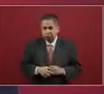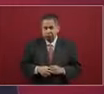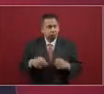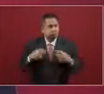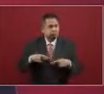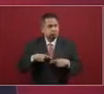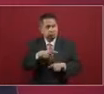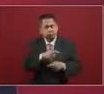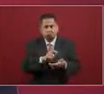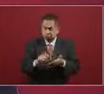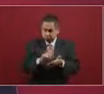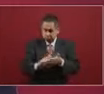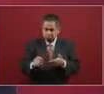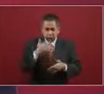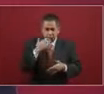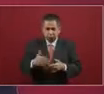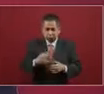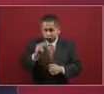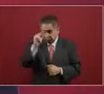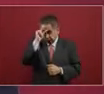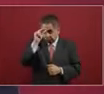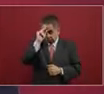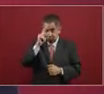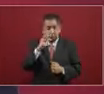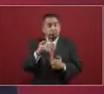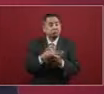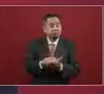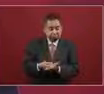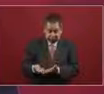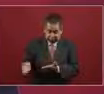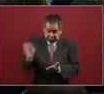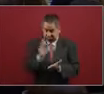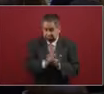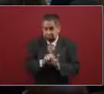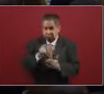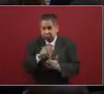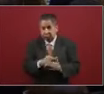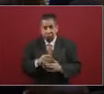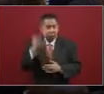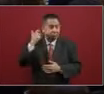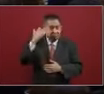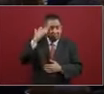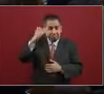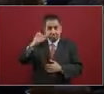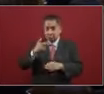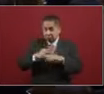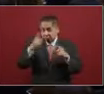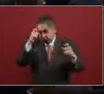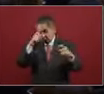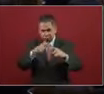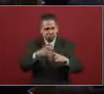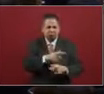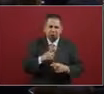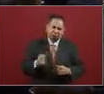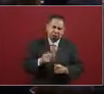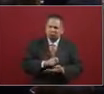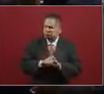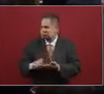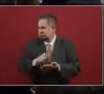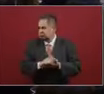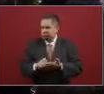periodistas más inteligentes y valientes en una época muy difícil para el